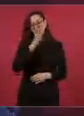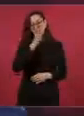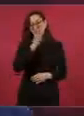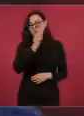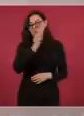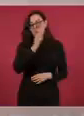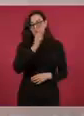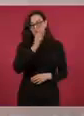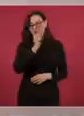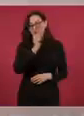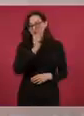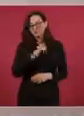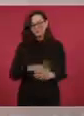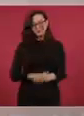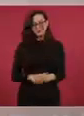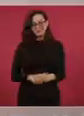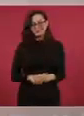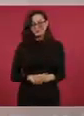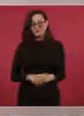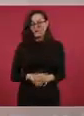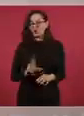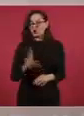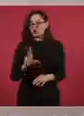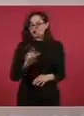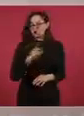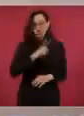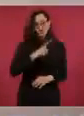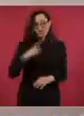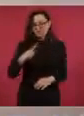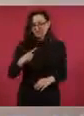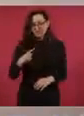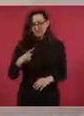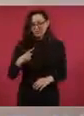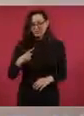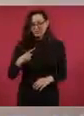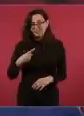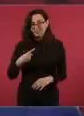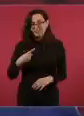Ni se debe, ni se puede.